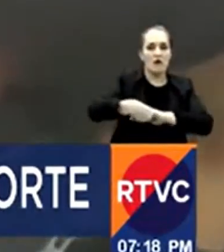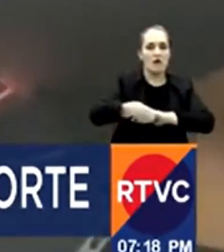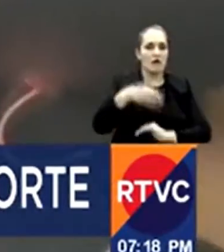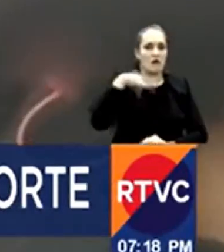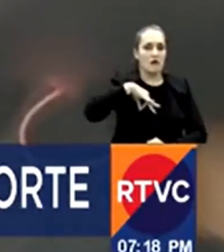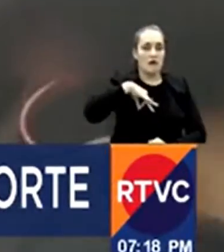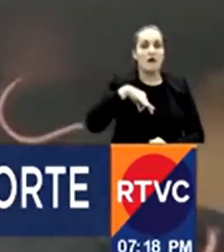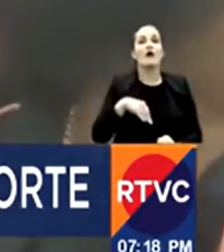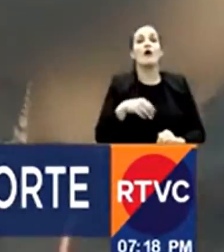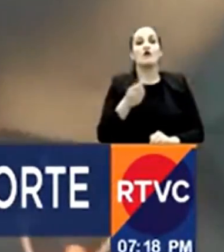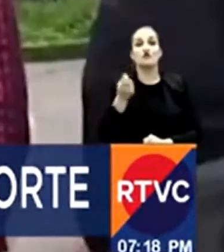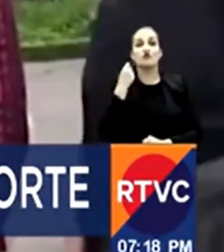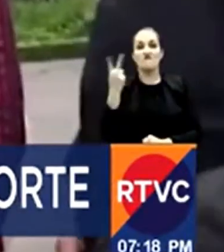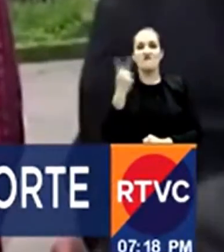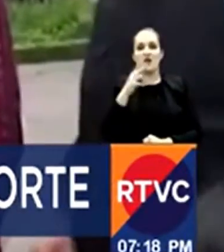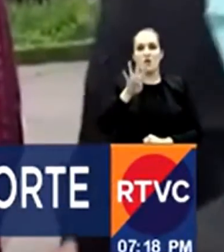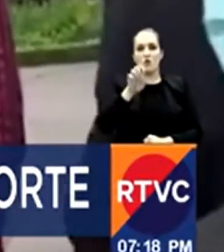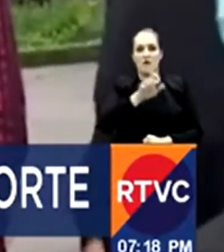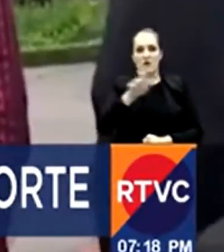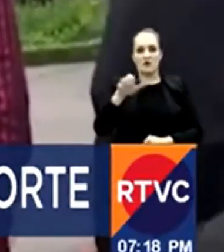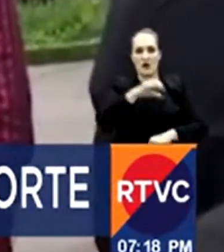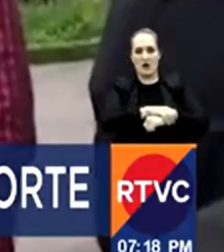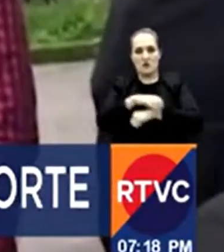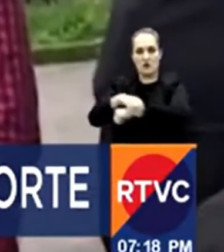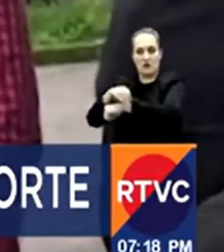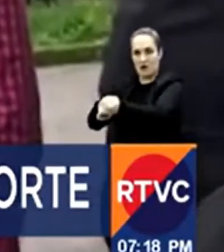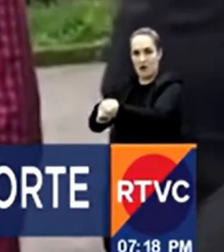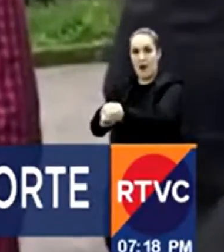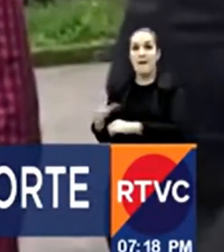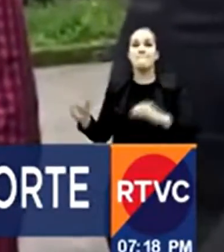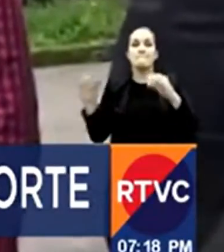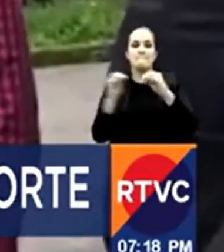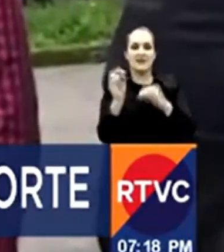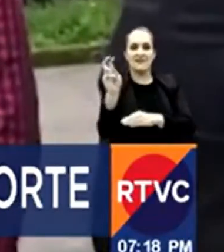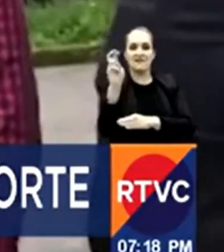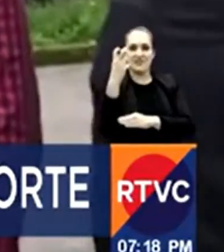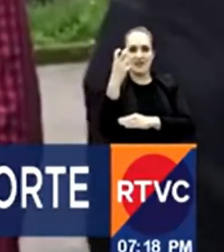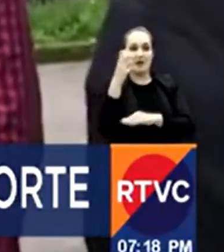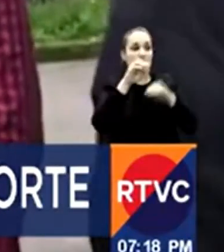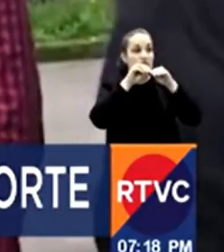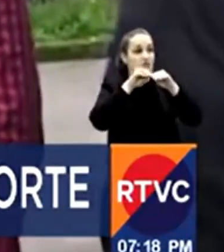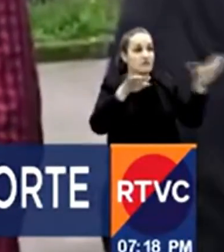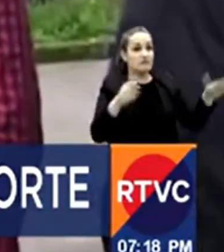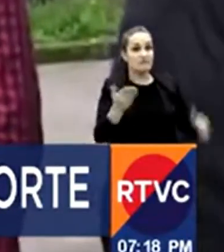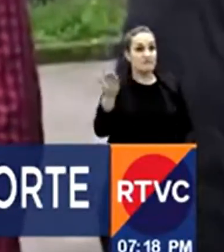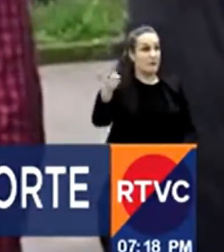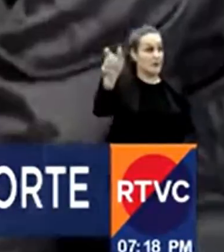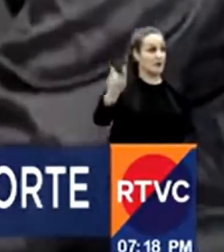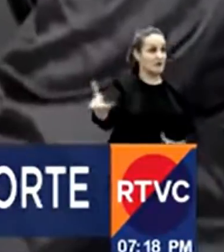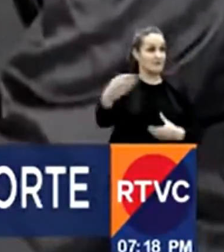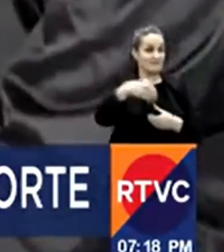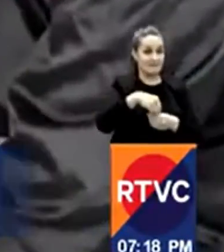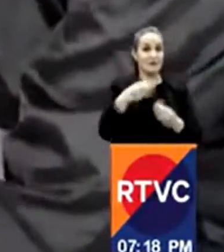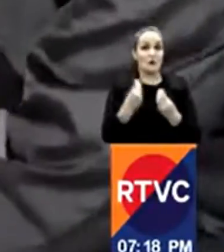fueron capturadas y en medio de las audiencias la Fiscalía reveló audios que los comprometen con la organización